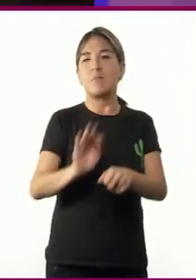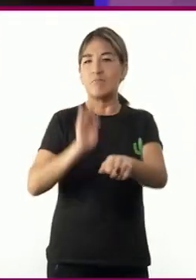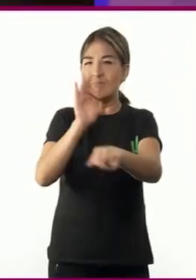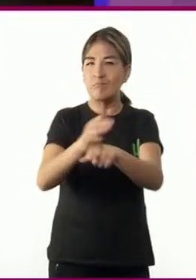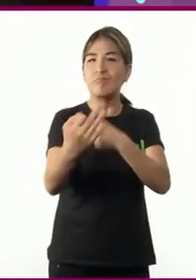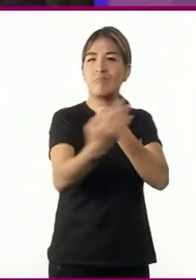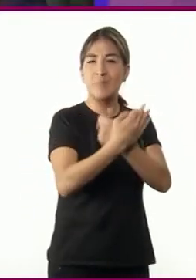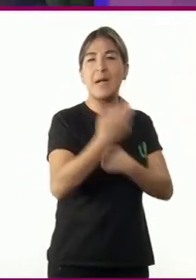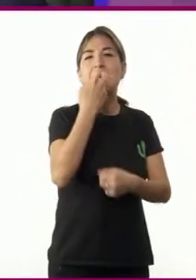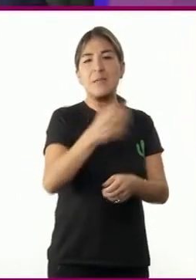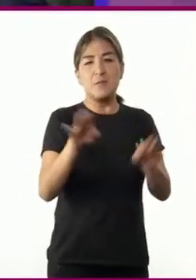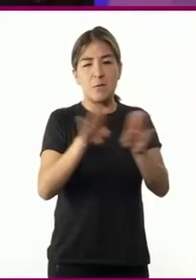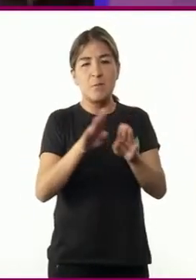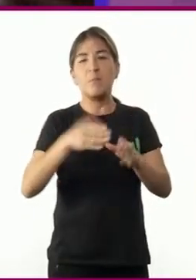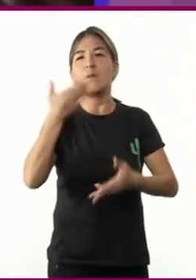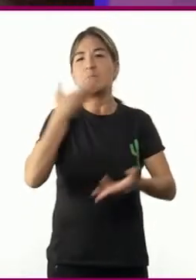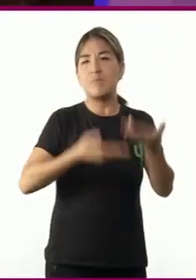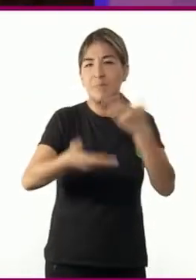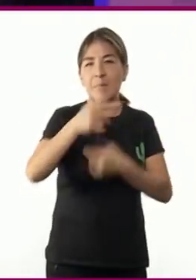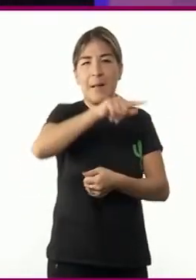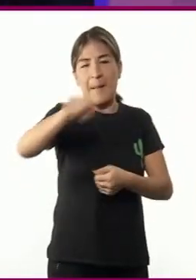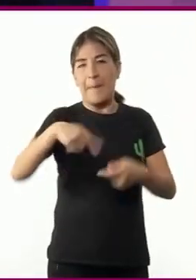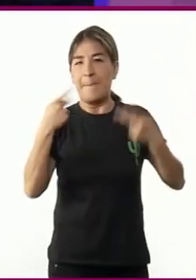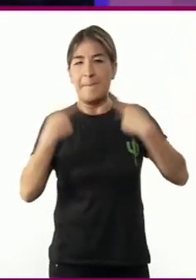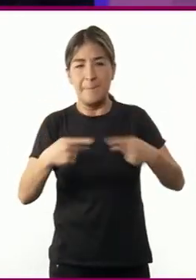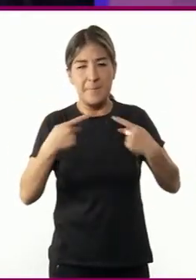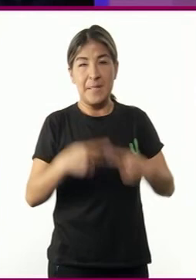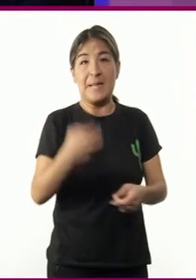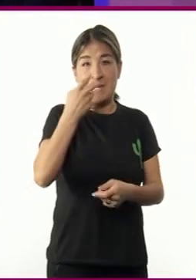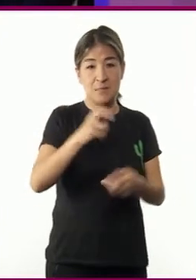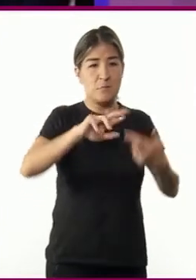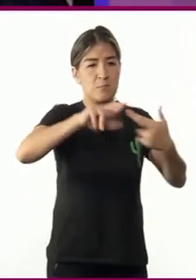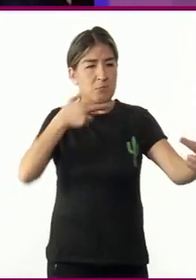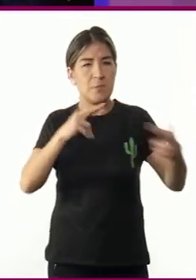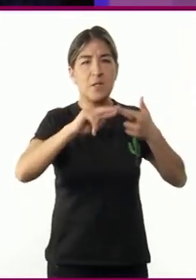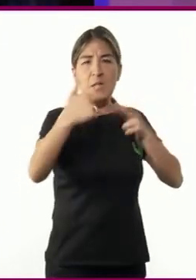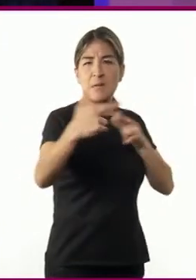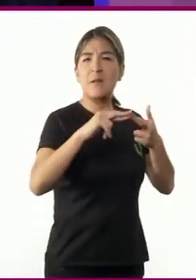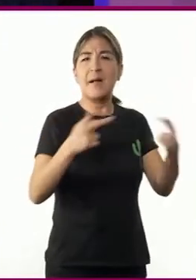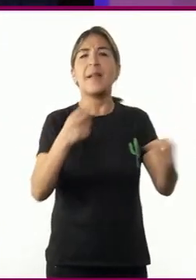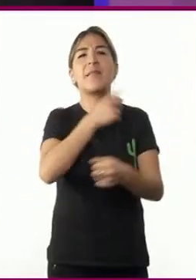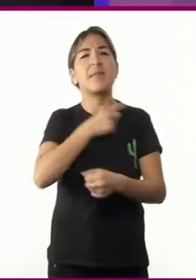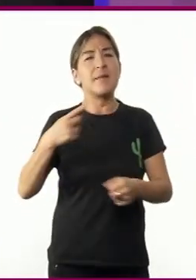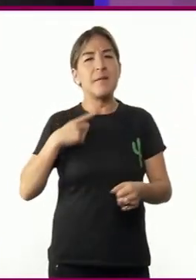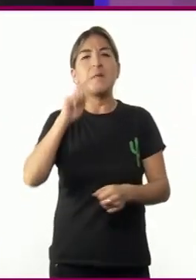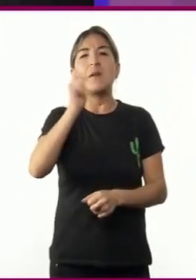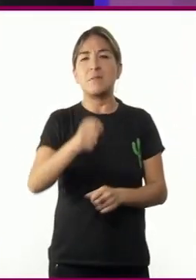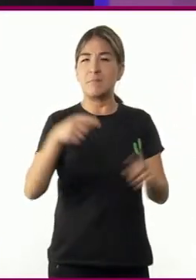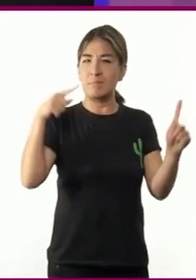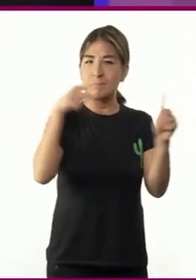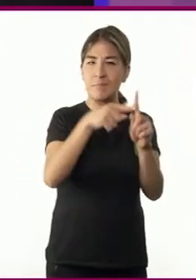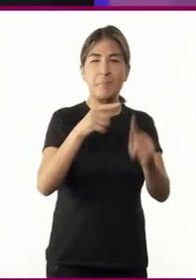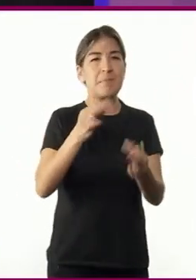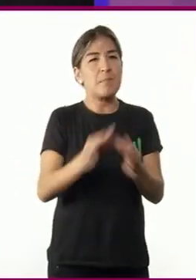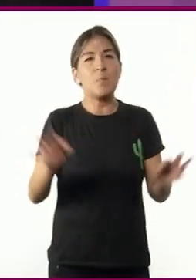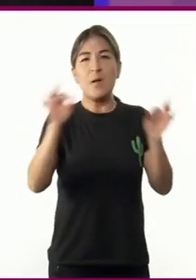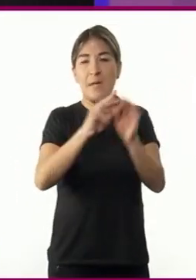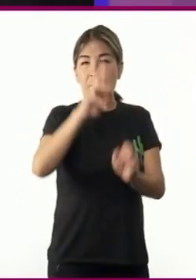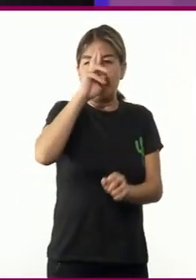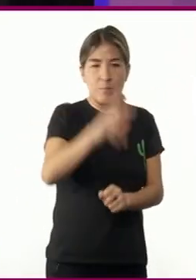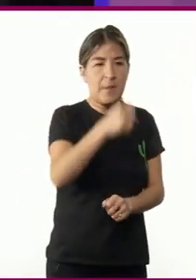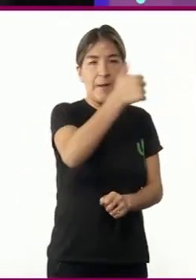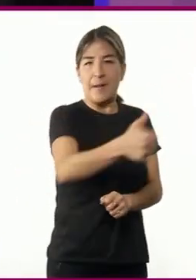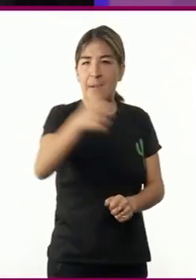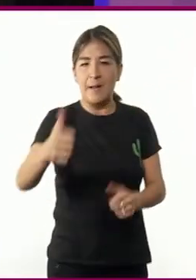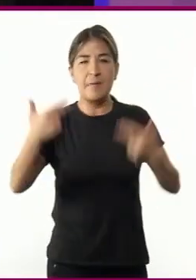se concretan al relacionarnos con los demás. Estas relaciones deben estar marcadas por el respeto a la dignidad